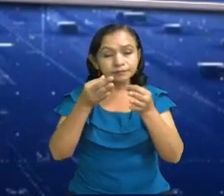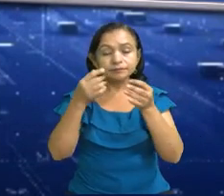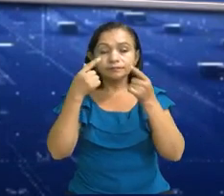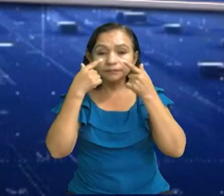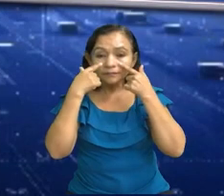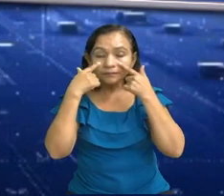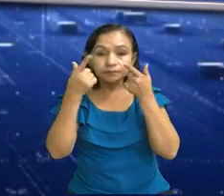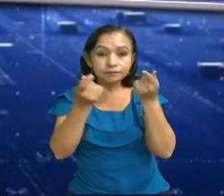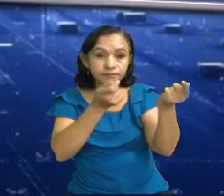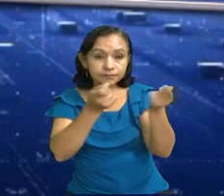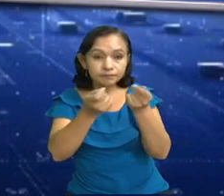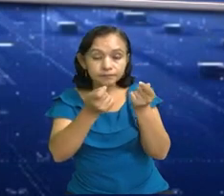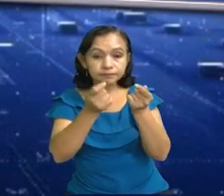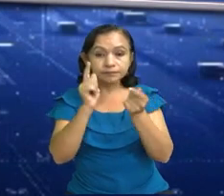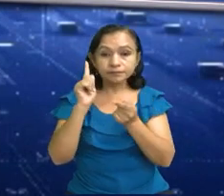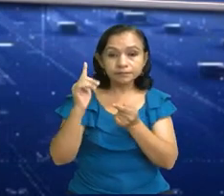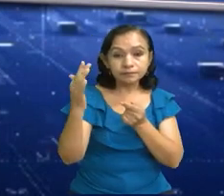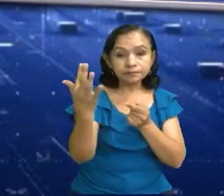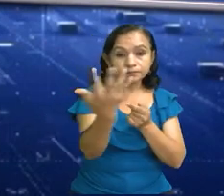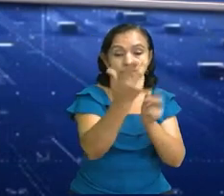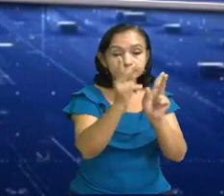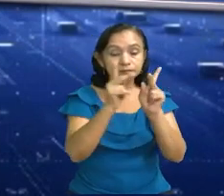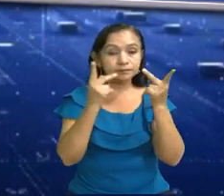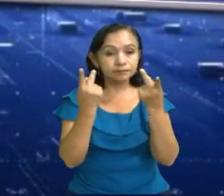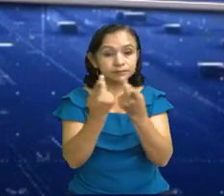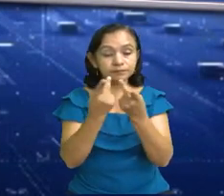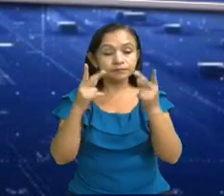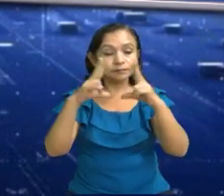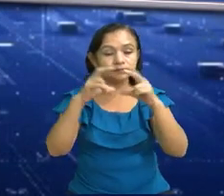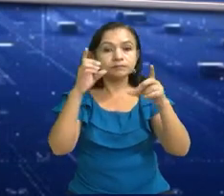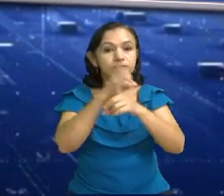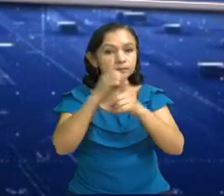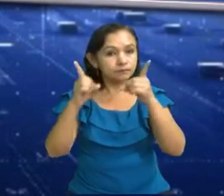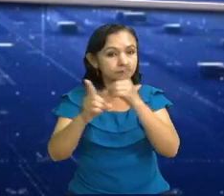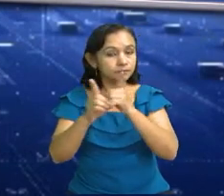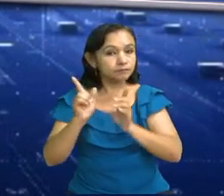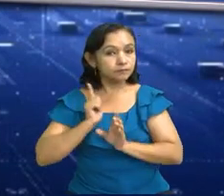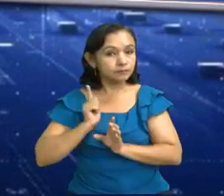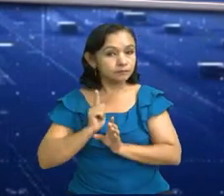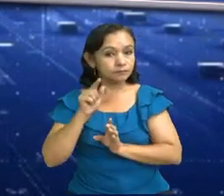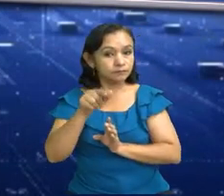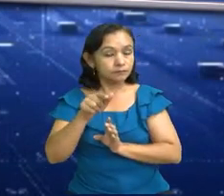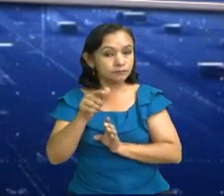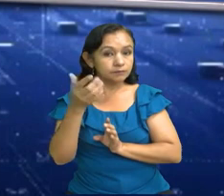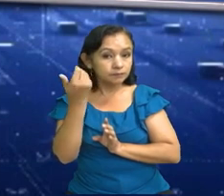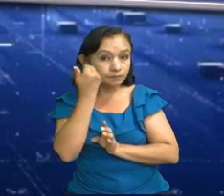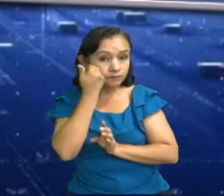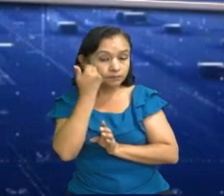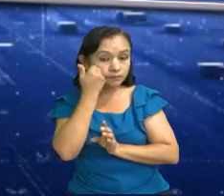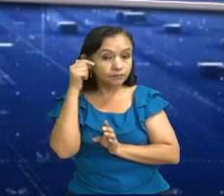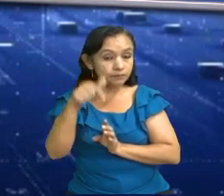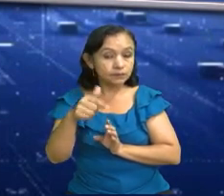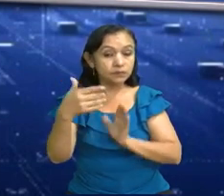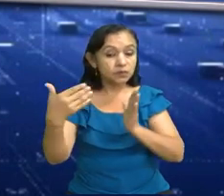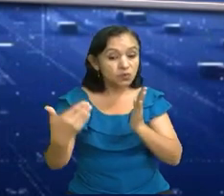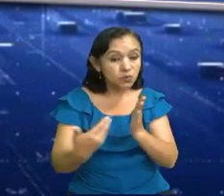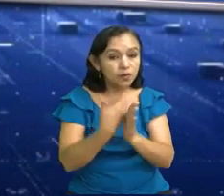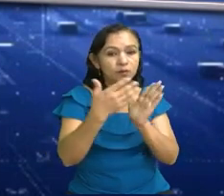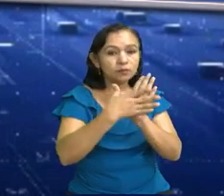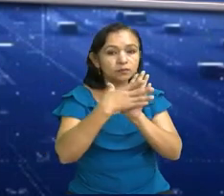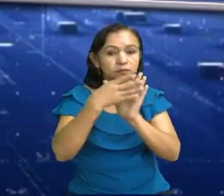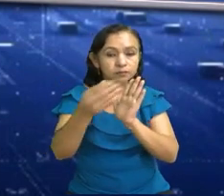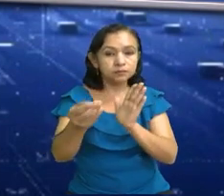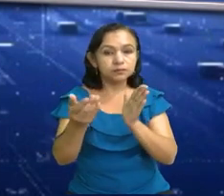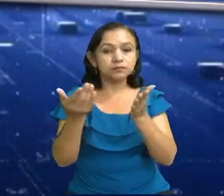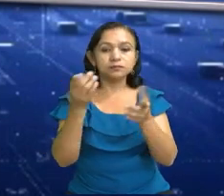de prevención que toda nuestra población debe realizar, no solamente por esta situación de este nuevo virus, sino que debe ser una